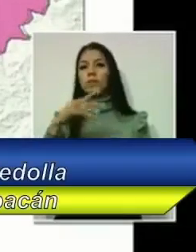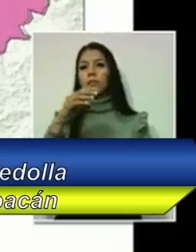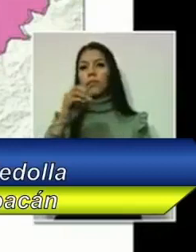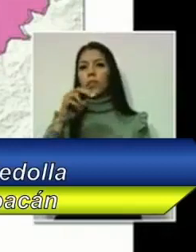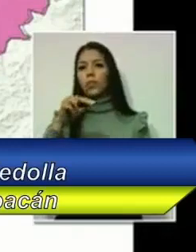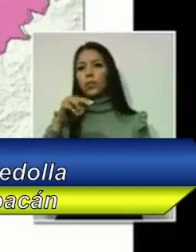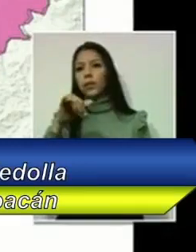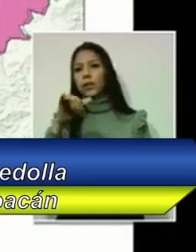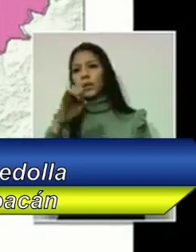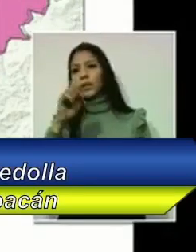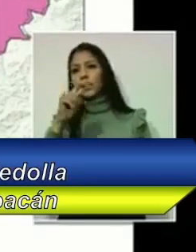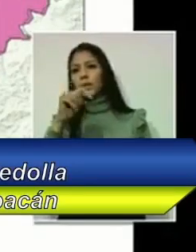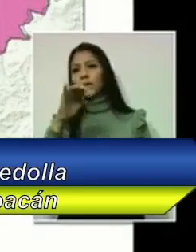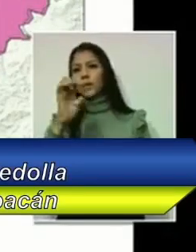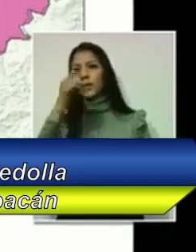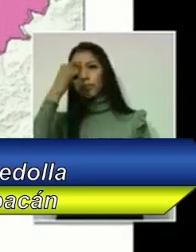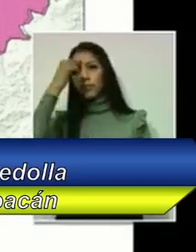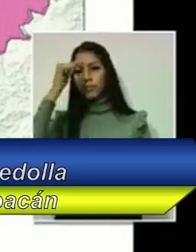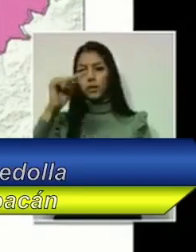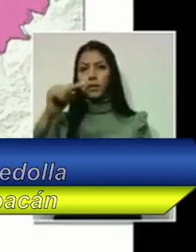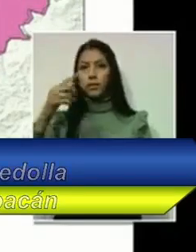poniente para